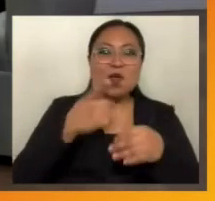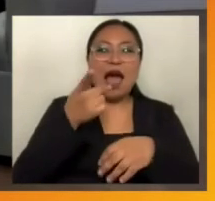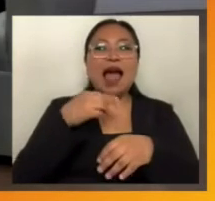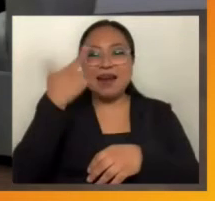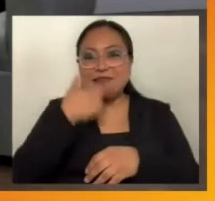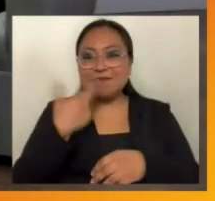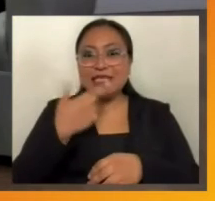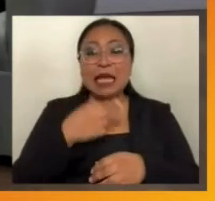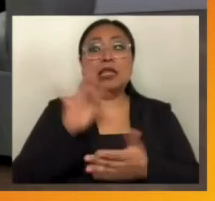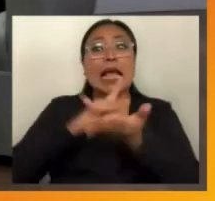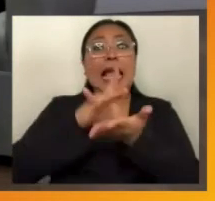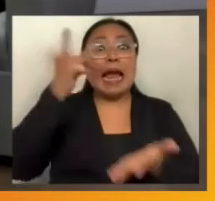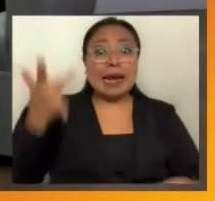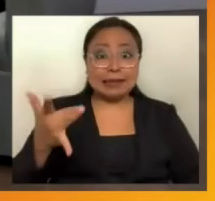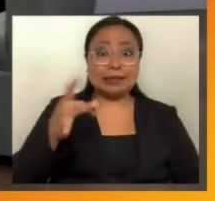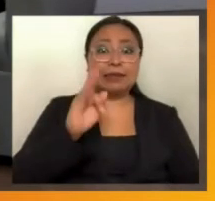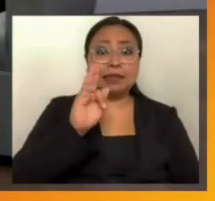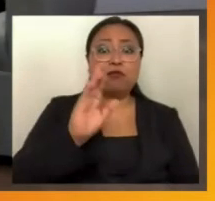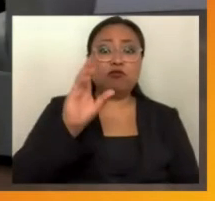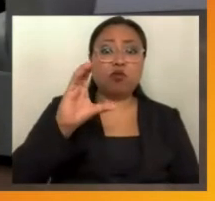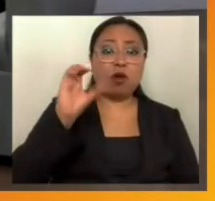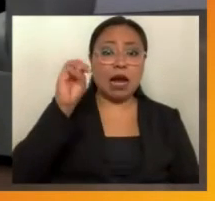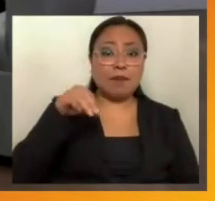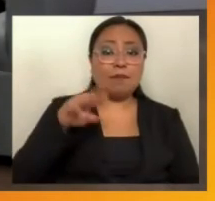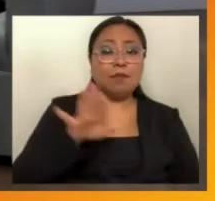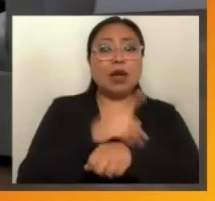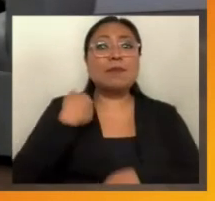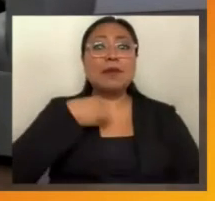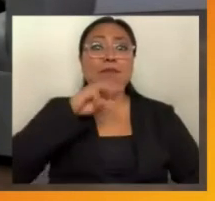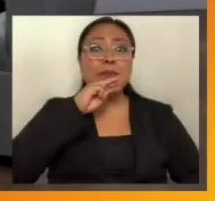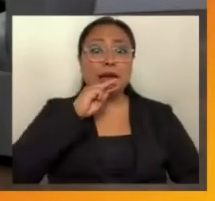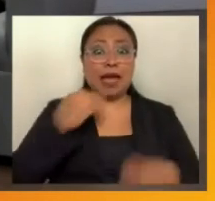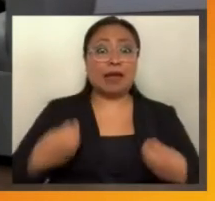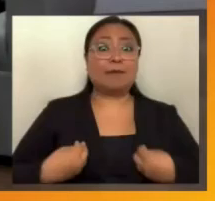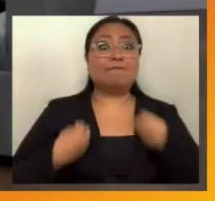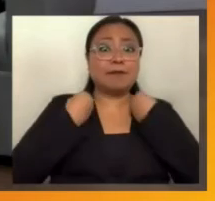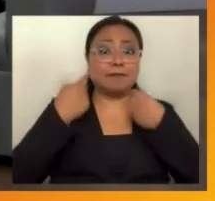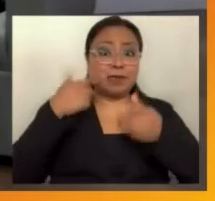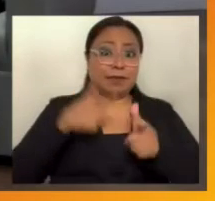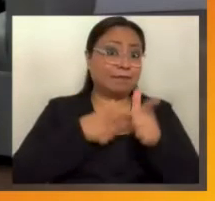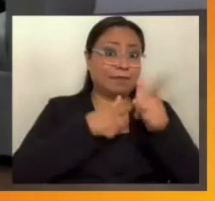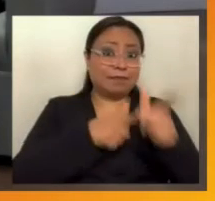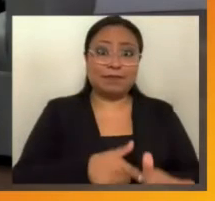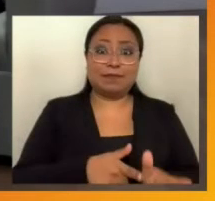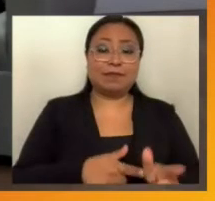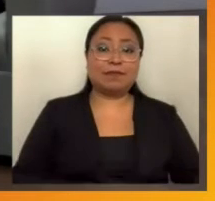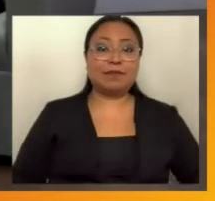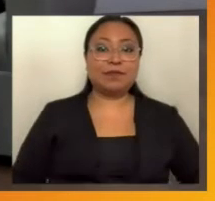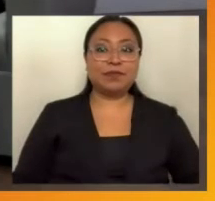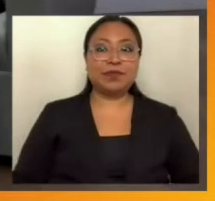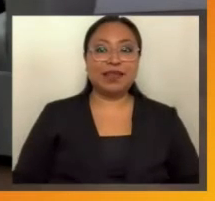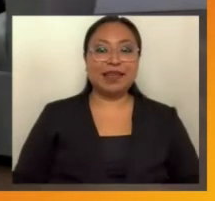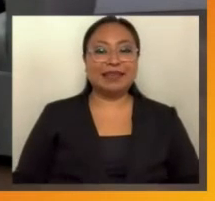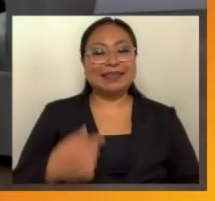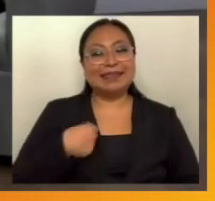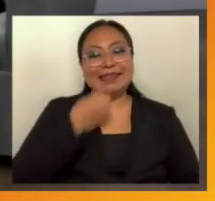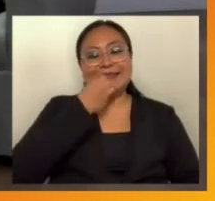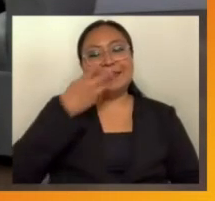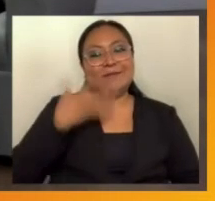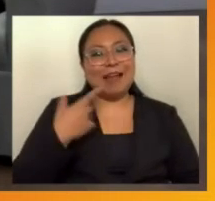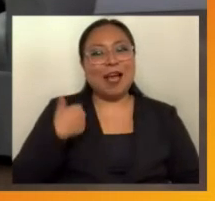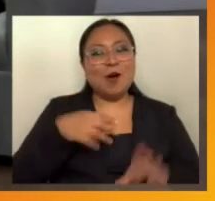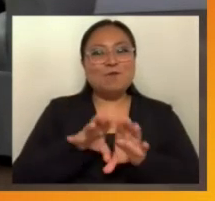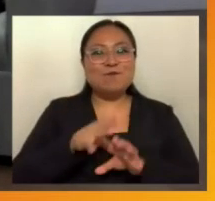está viva, y ya. No, pues es increíble poder escuchar nuevamente tu historia,